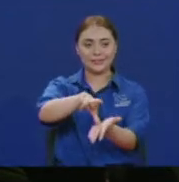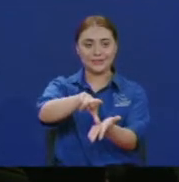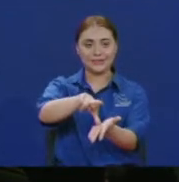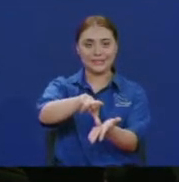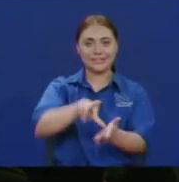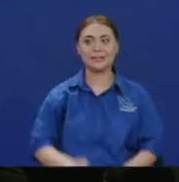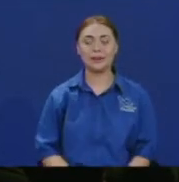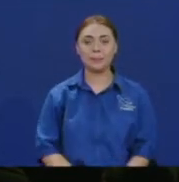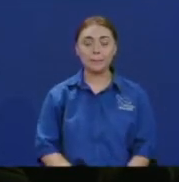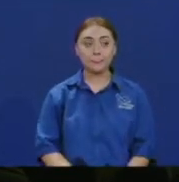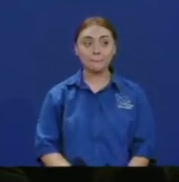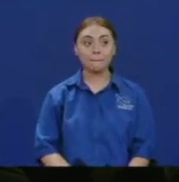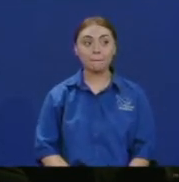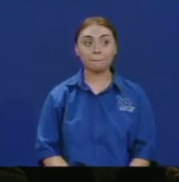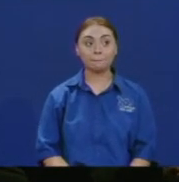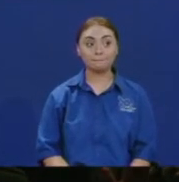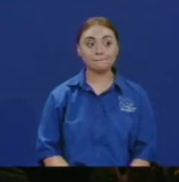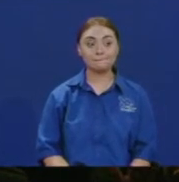¿quiénes no estuvieron?